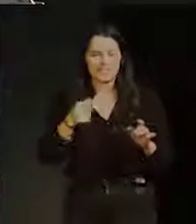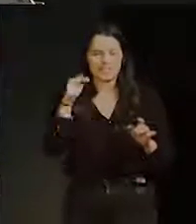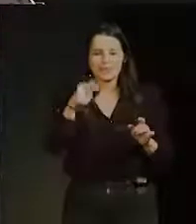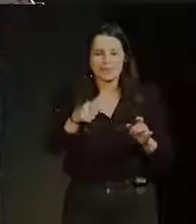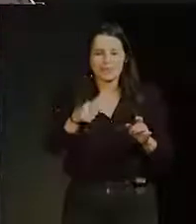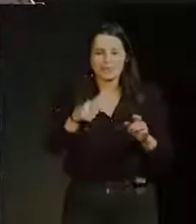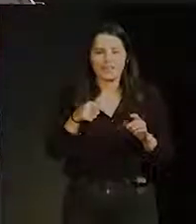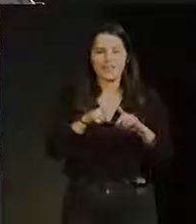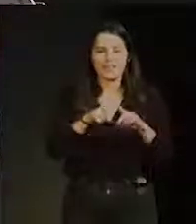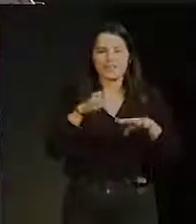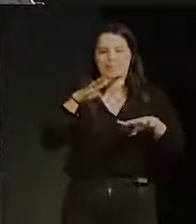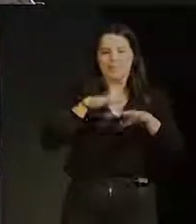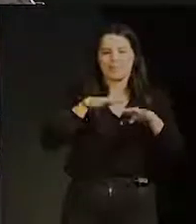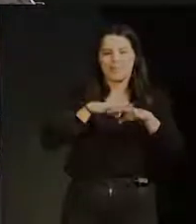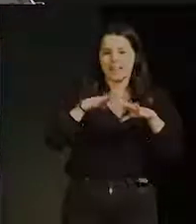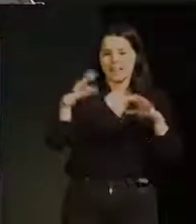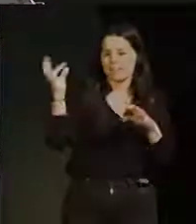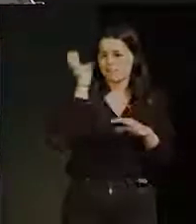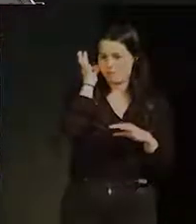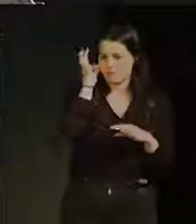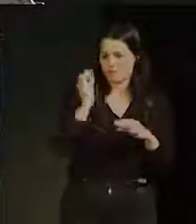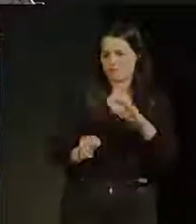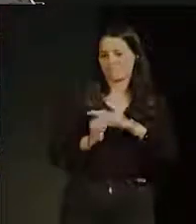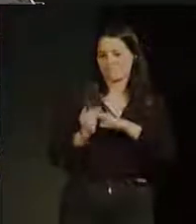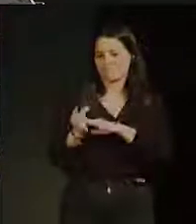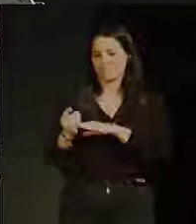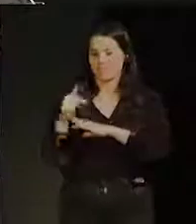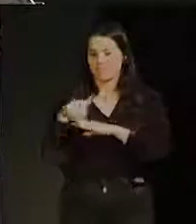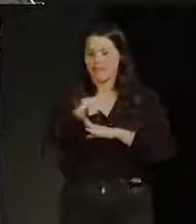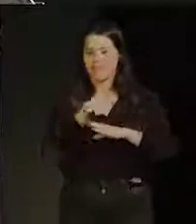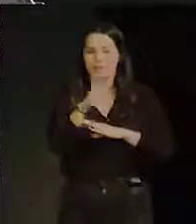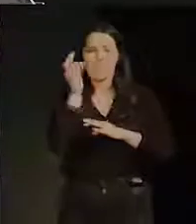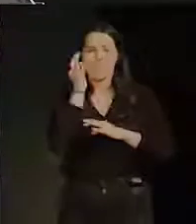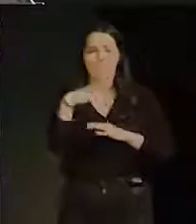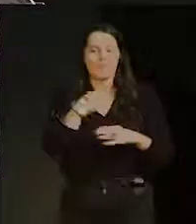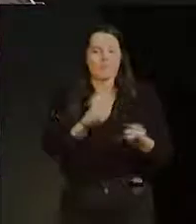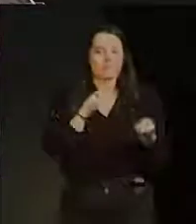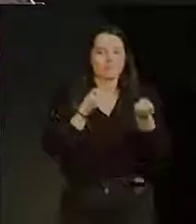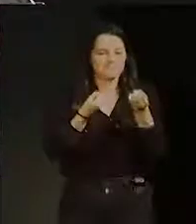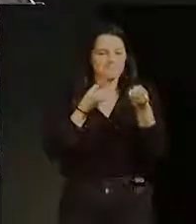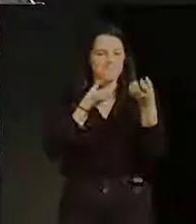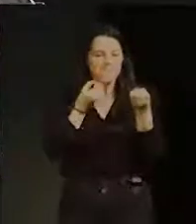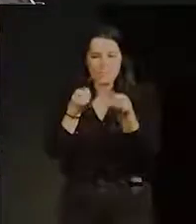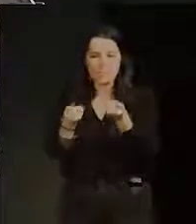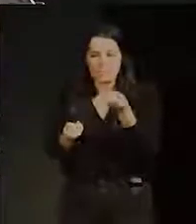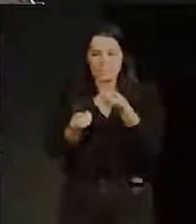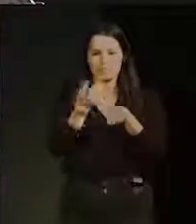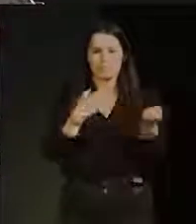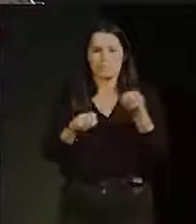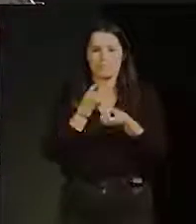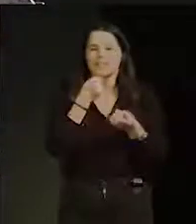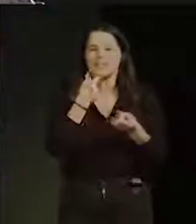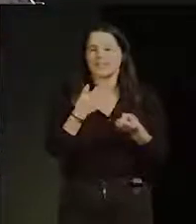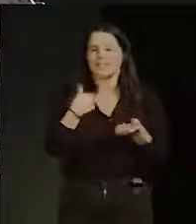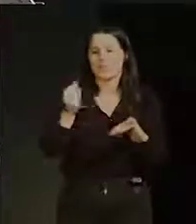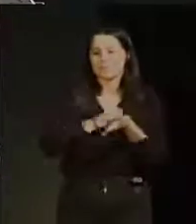social de las redes femeninas. Un espacio donde las mujeres se contaban aquellas cosas que tenían que frotar y que